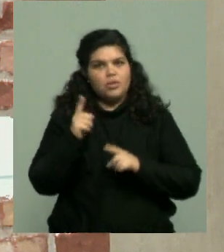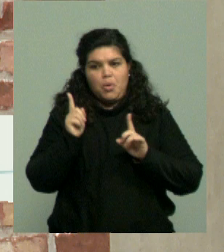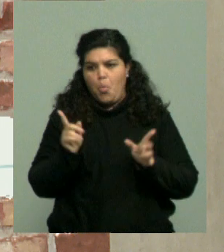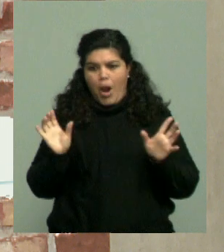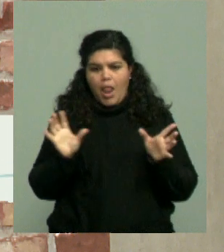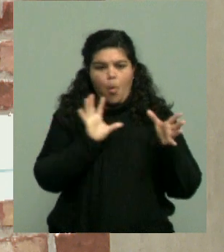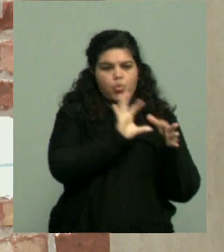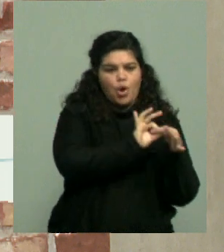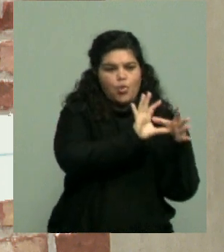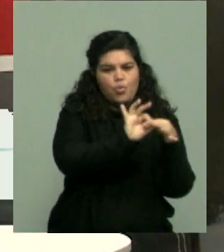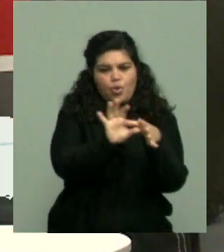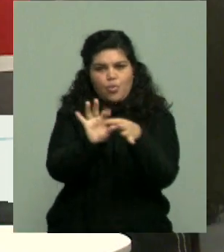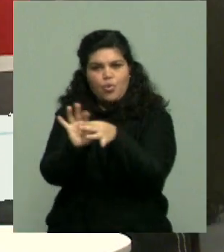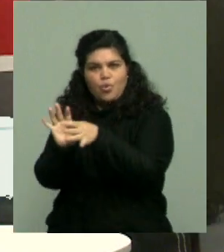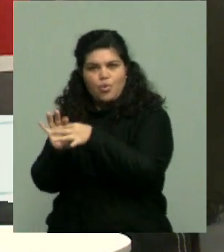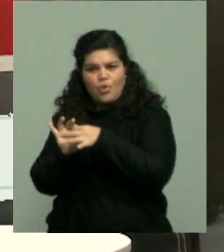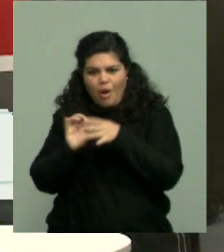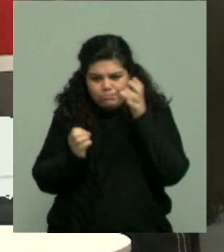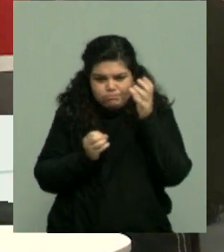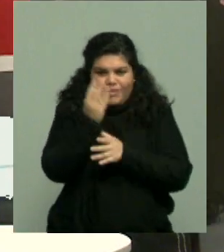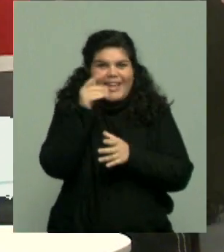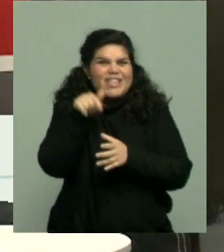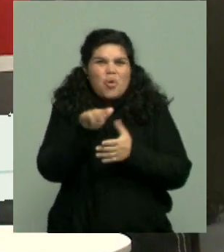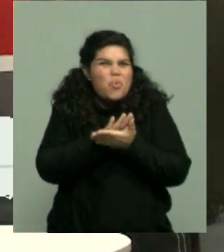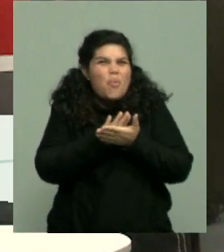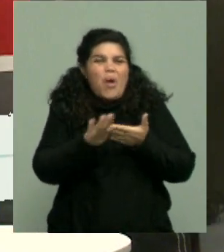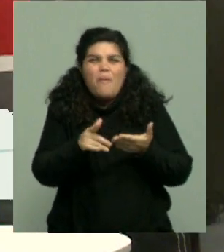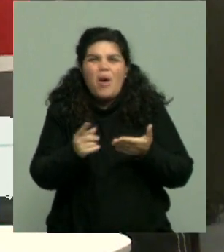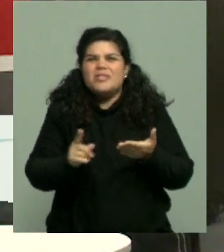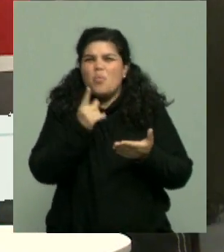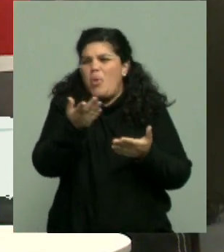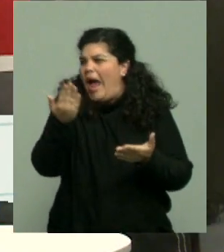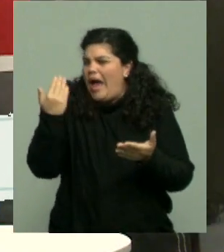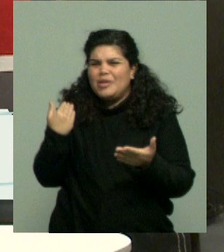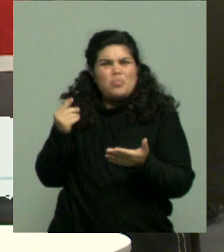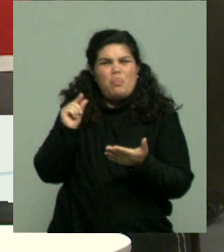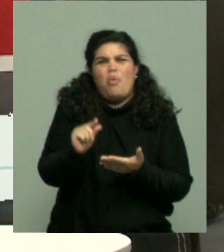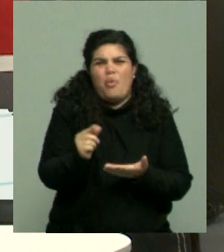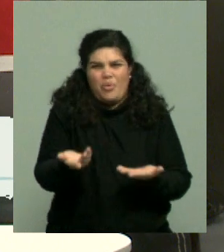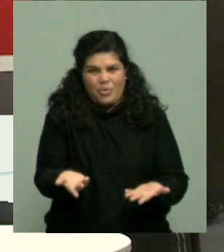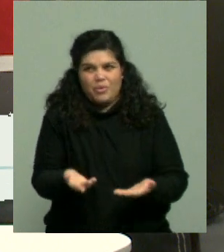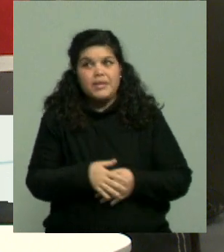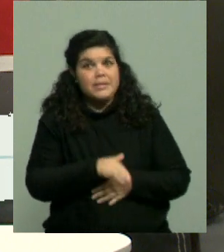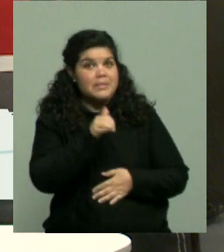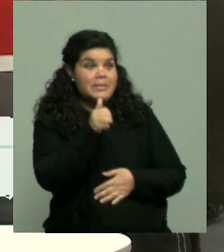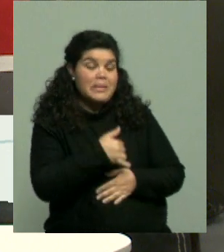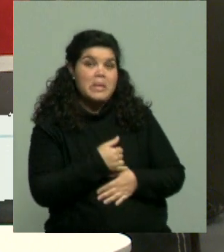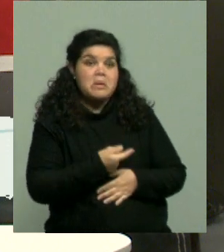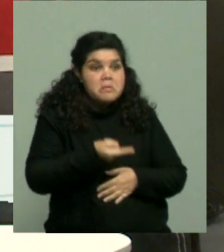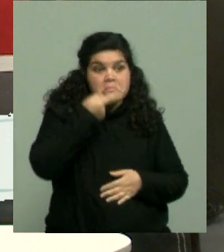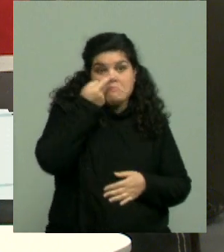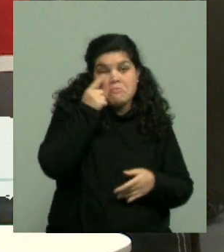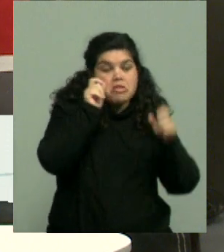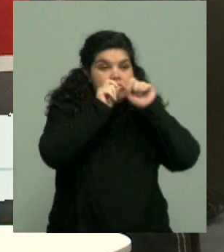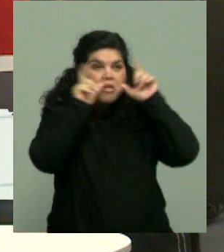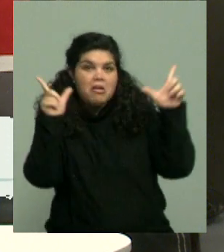entonces sí, es como... Sí, sí, y todavía nos estamos encontrando, estamos en esa búsqueda y también eso es lo divertido de este ensamble. Todavía no sabemos